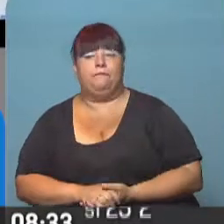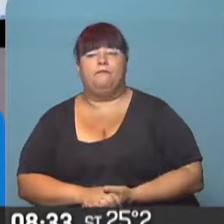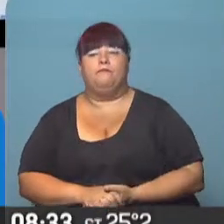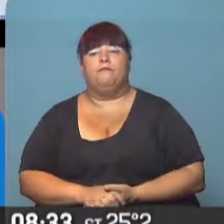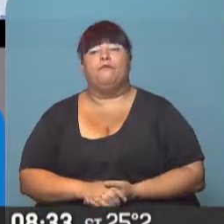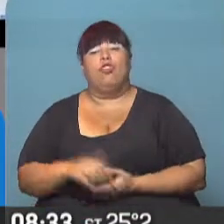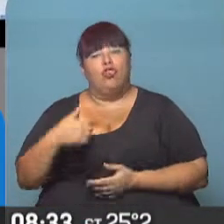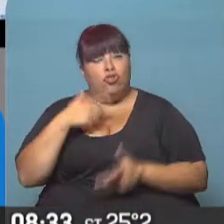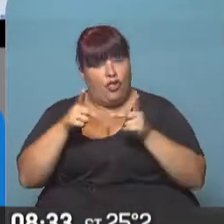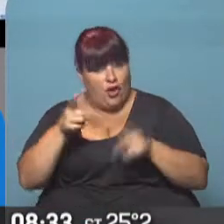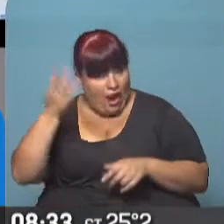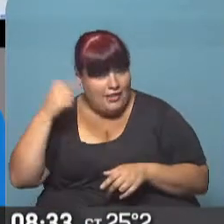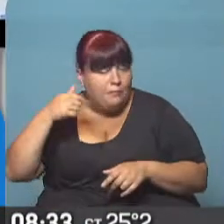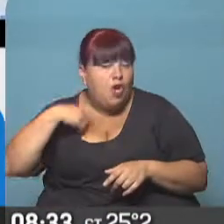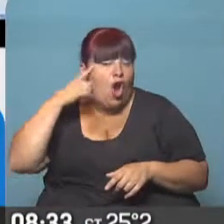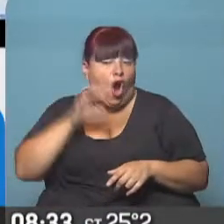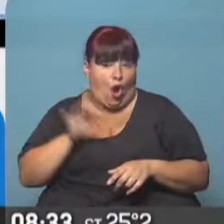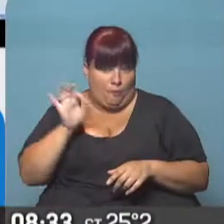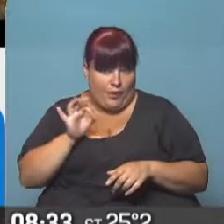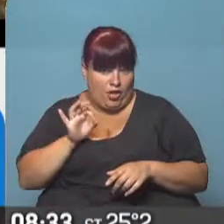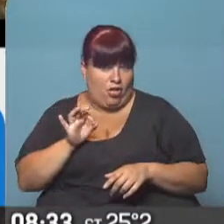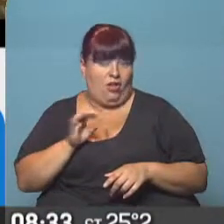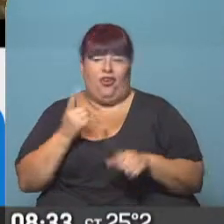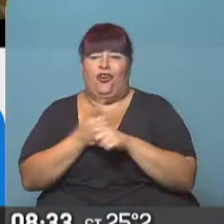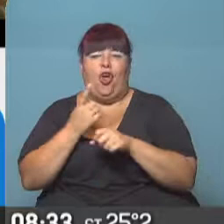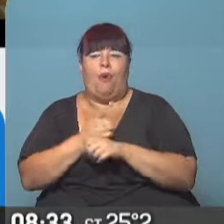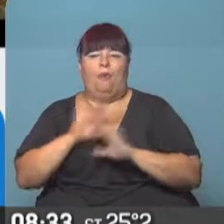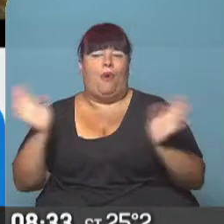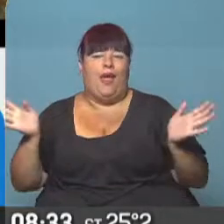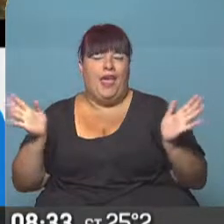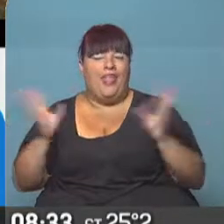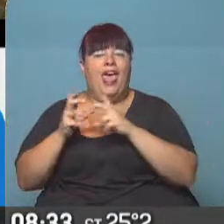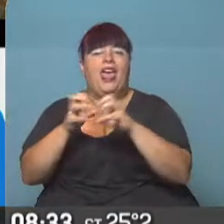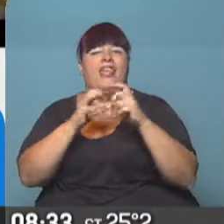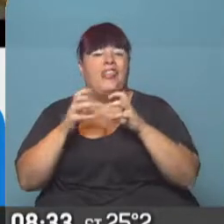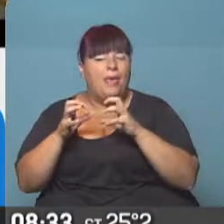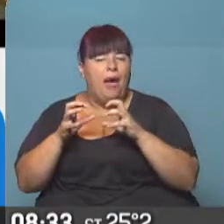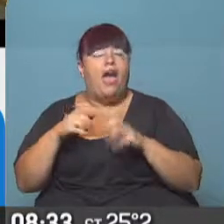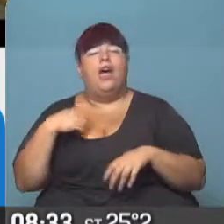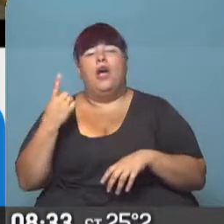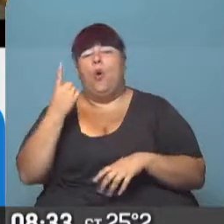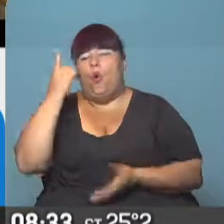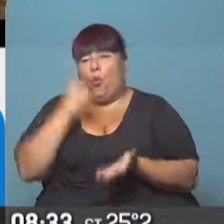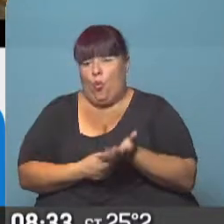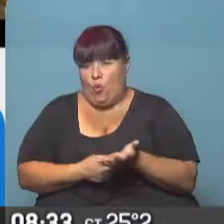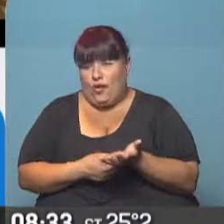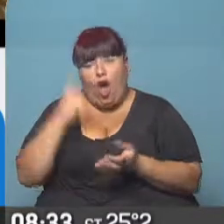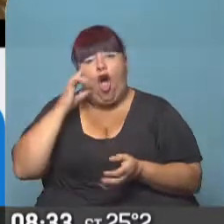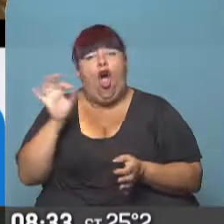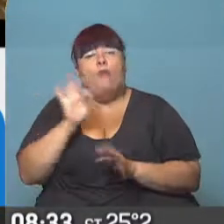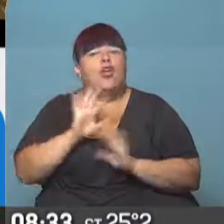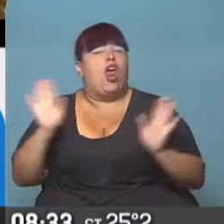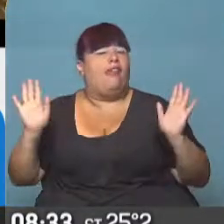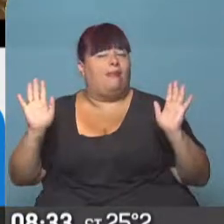Yo lo expresé ayer y es lo que pienso. No podemos decir de ninguna manera, el debate, emitimos un dictamen, una opinión